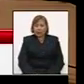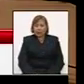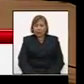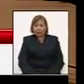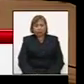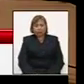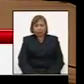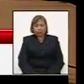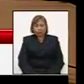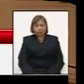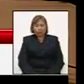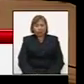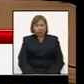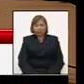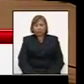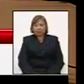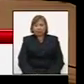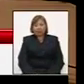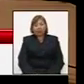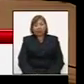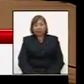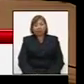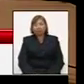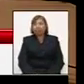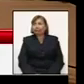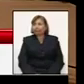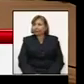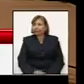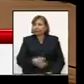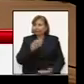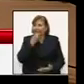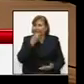Bien. Por favor. Bien.